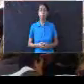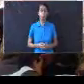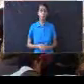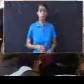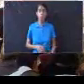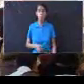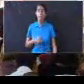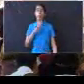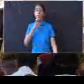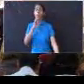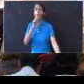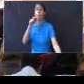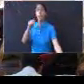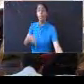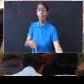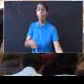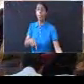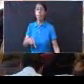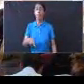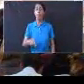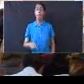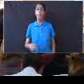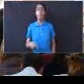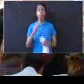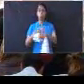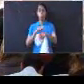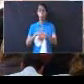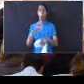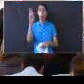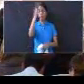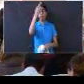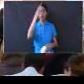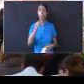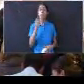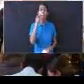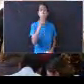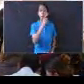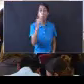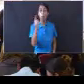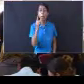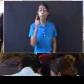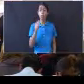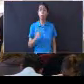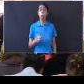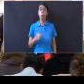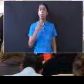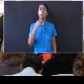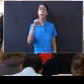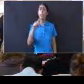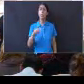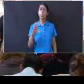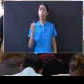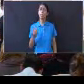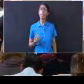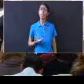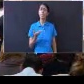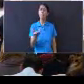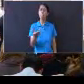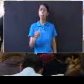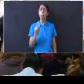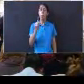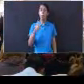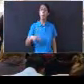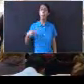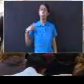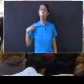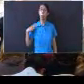Este es un tiempo en el cual el rey está buscando los decretos. Que se habían dado para tu vida y para la mía. Y que a